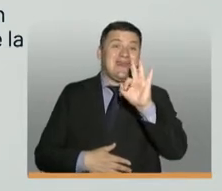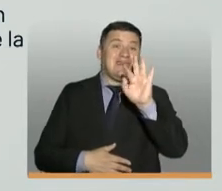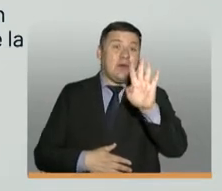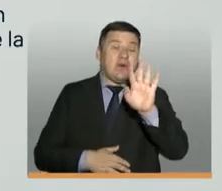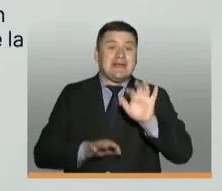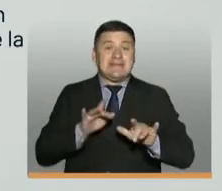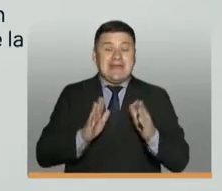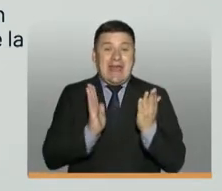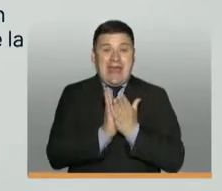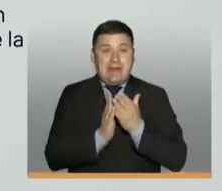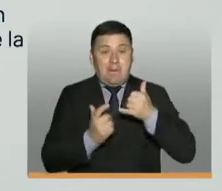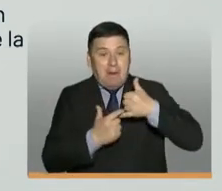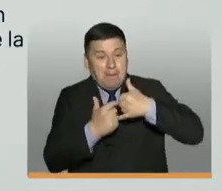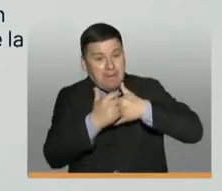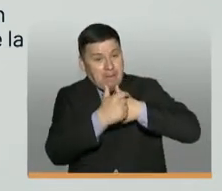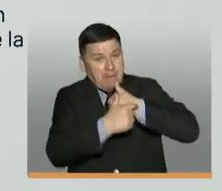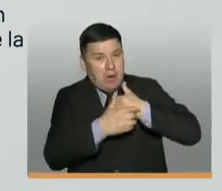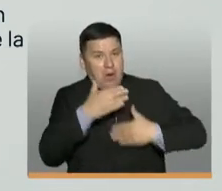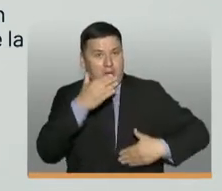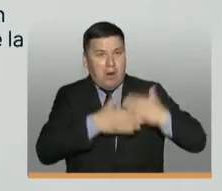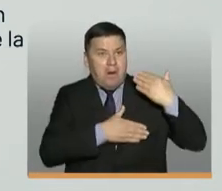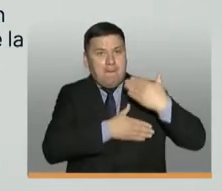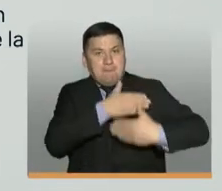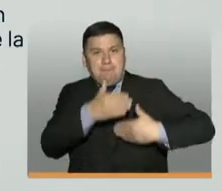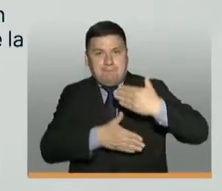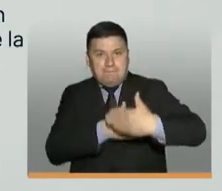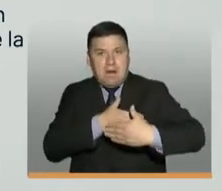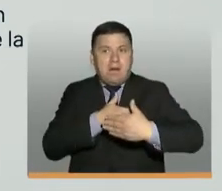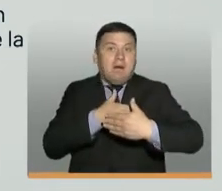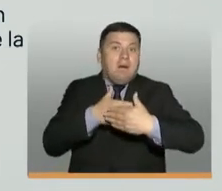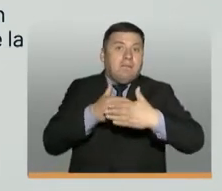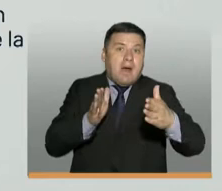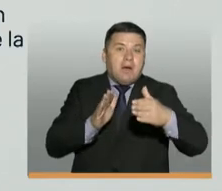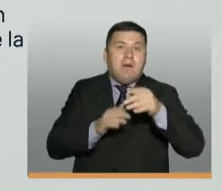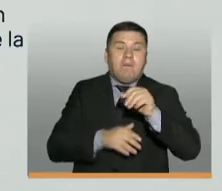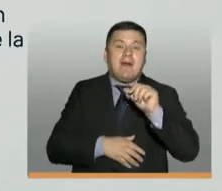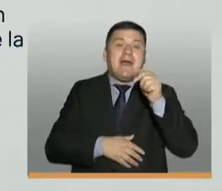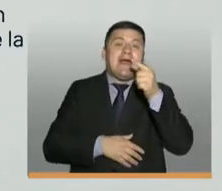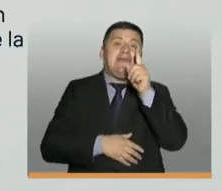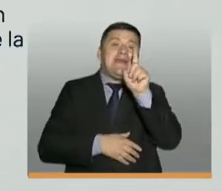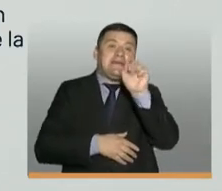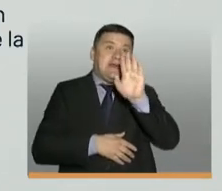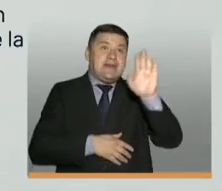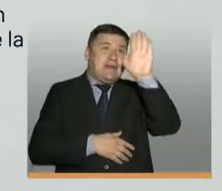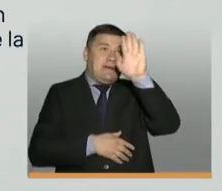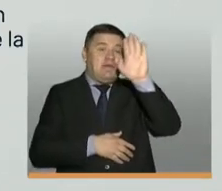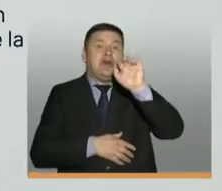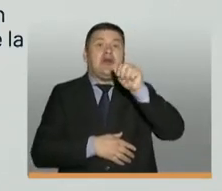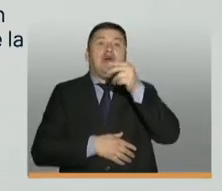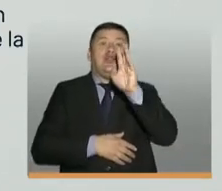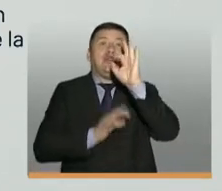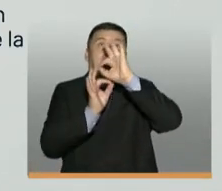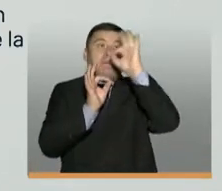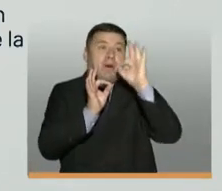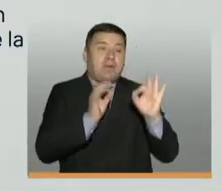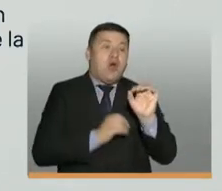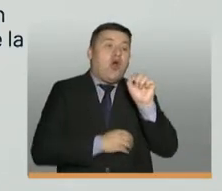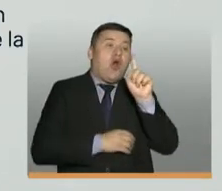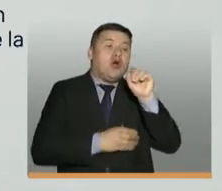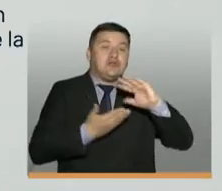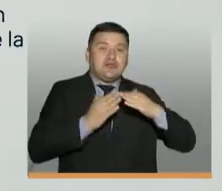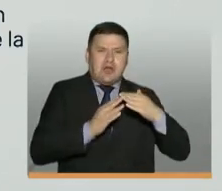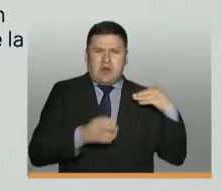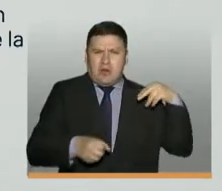34 secretarías de educación que iniciarán un proceso de alternancia. Allí hay 16 departamentos, 18 municipios, 11